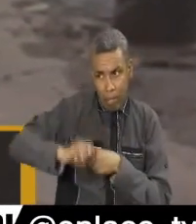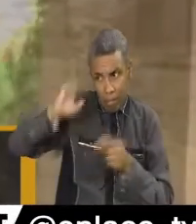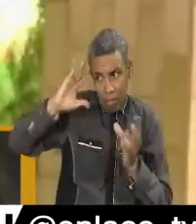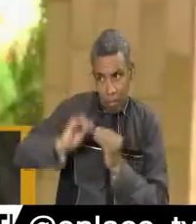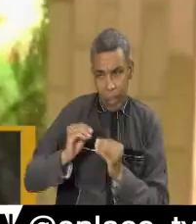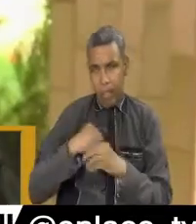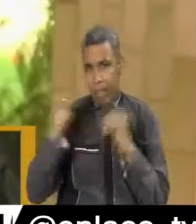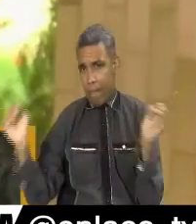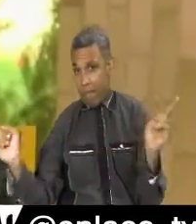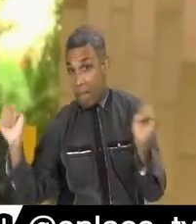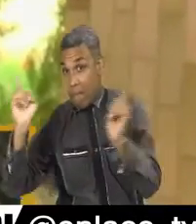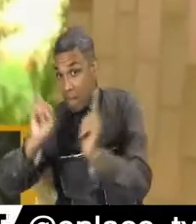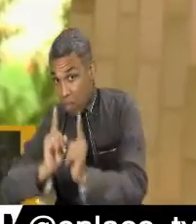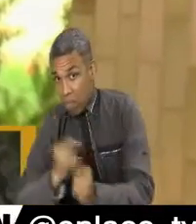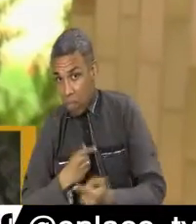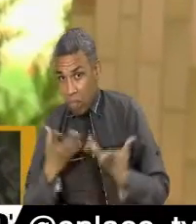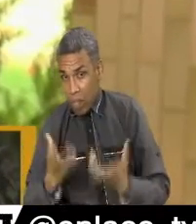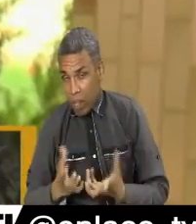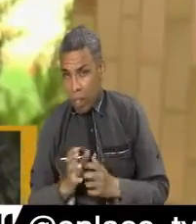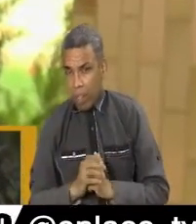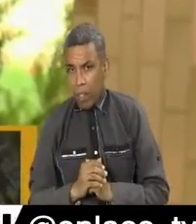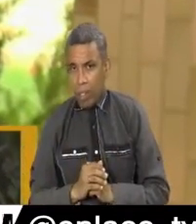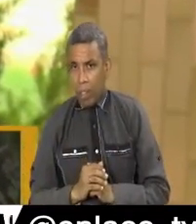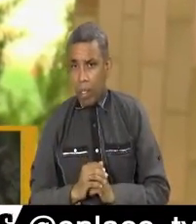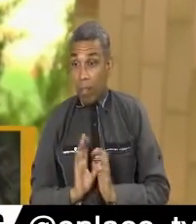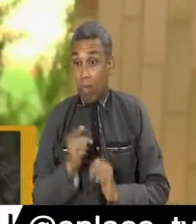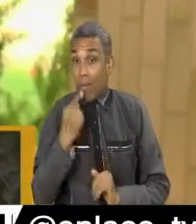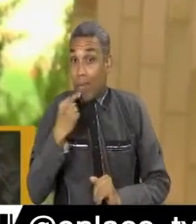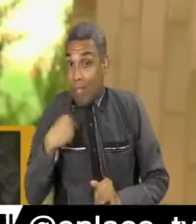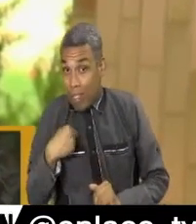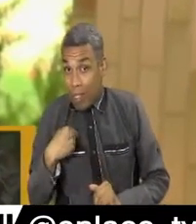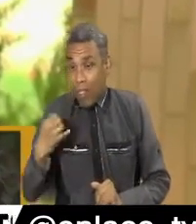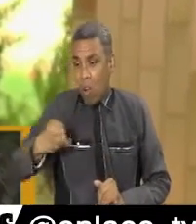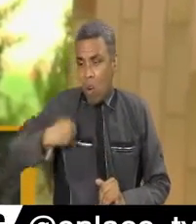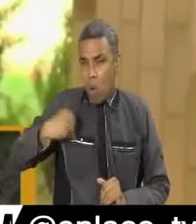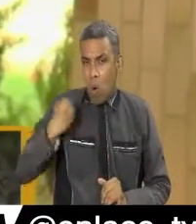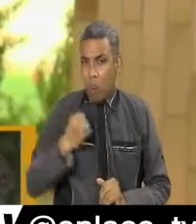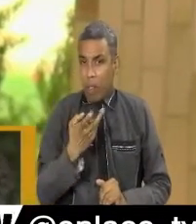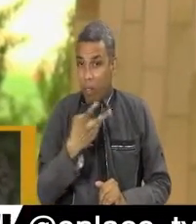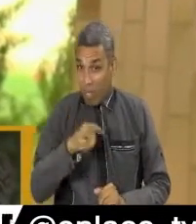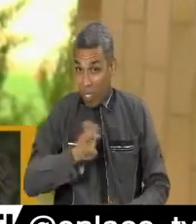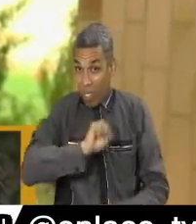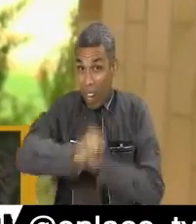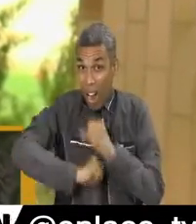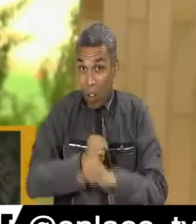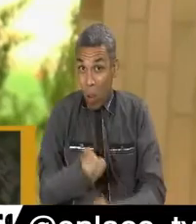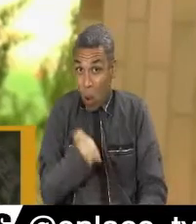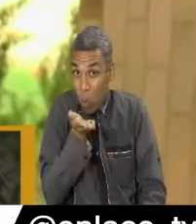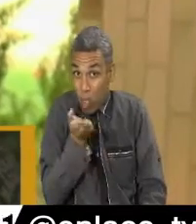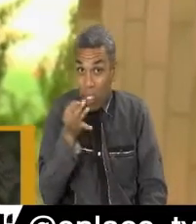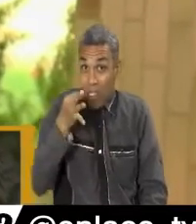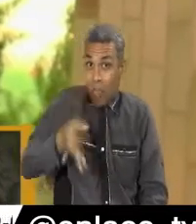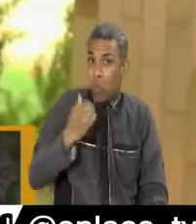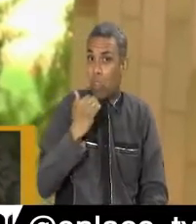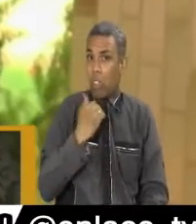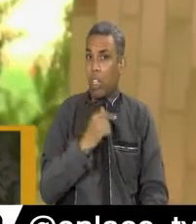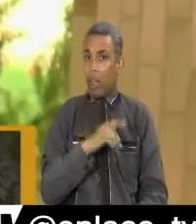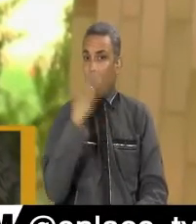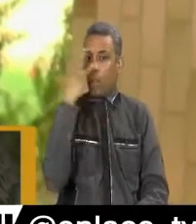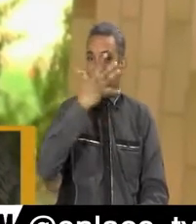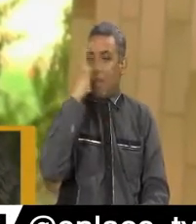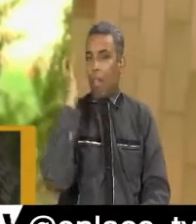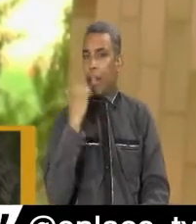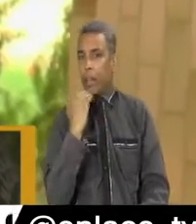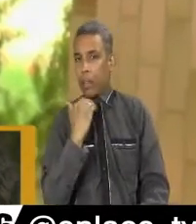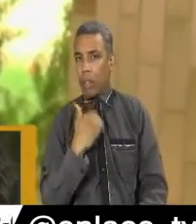acuerdo a lo que ella nos manifiesta, que es un menor de edad de 17 años. Por eso la Policía de Infancia y Adolescencia está investigando y